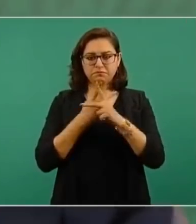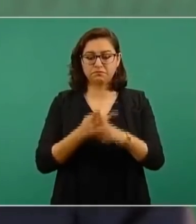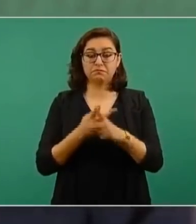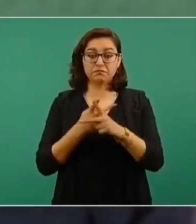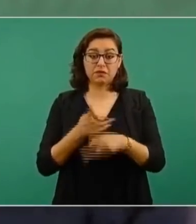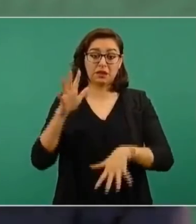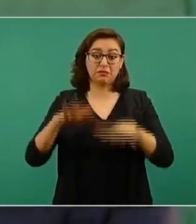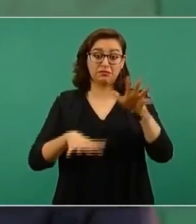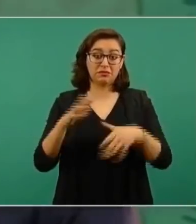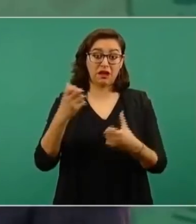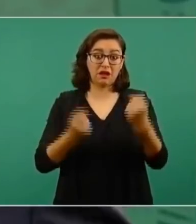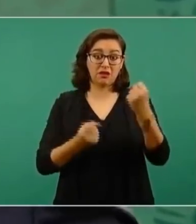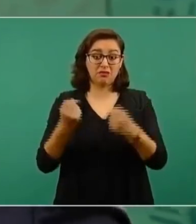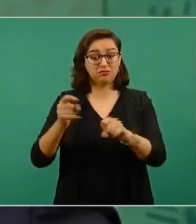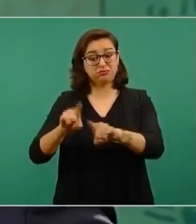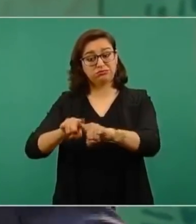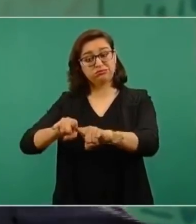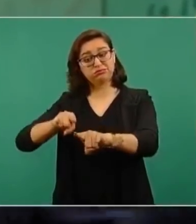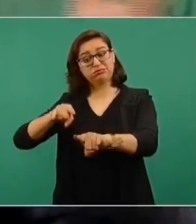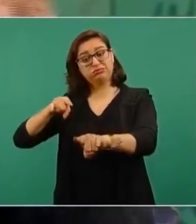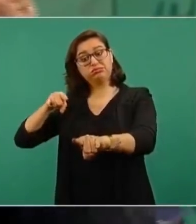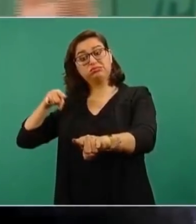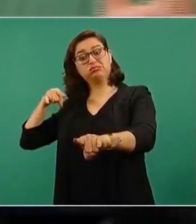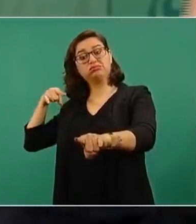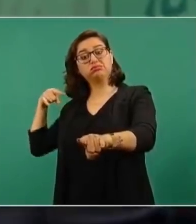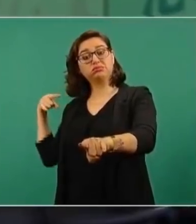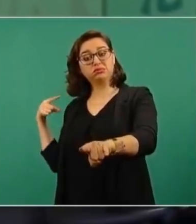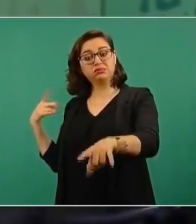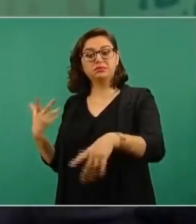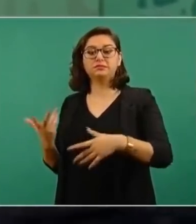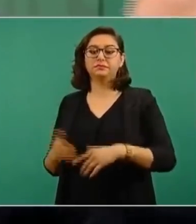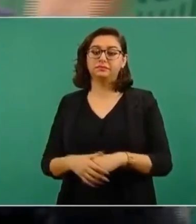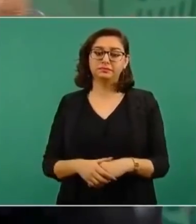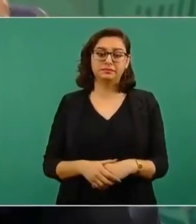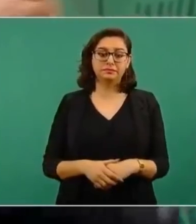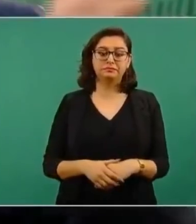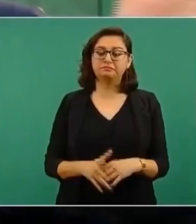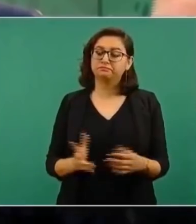gasolinas. Pues teníamos